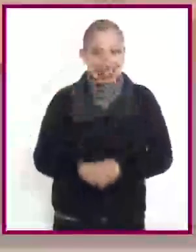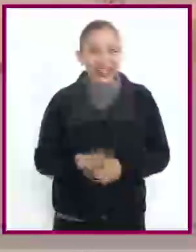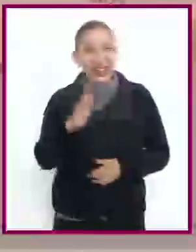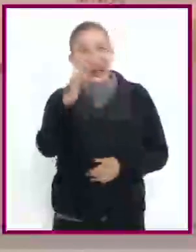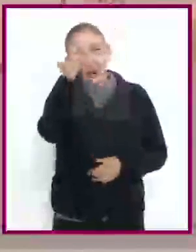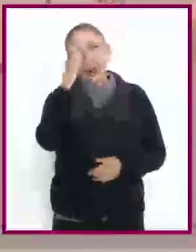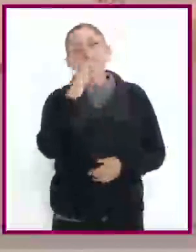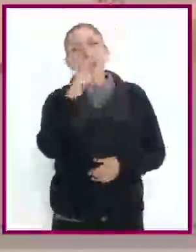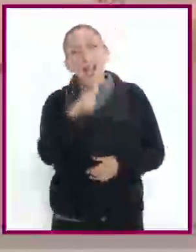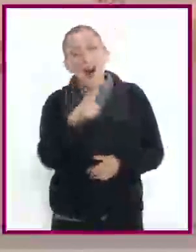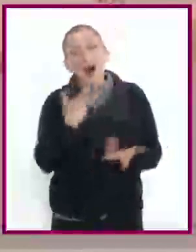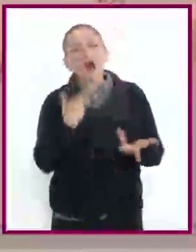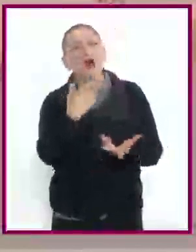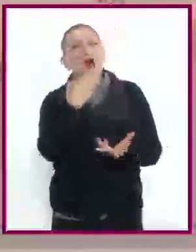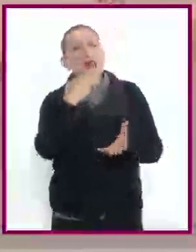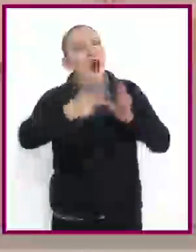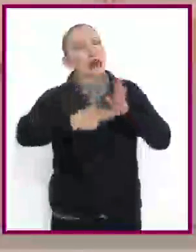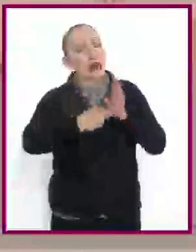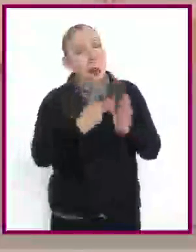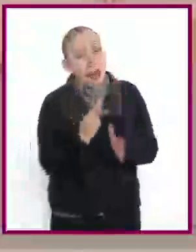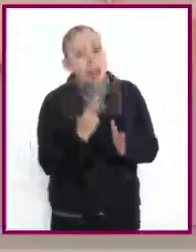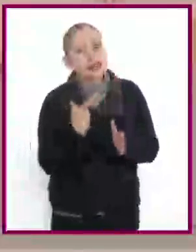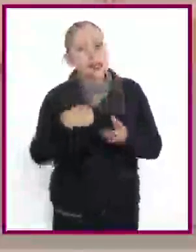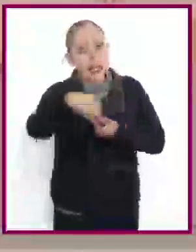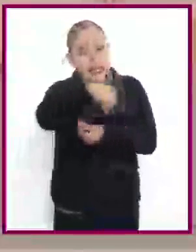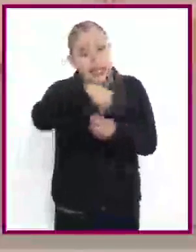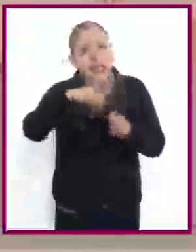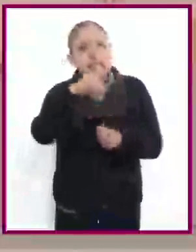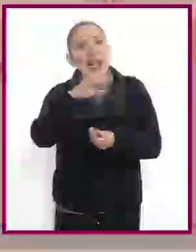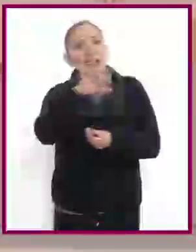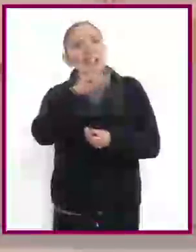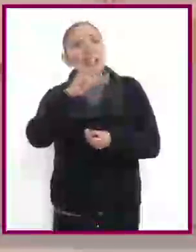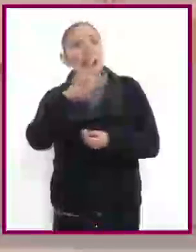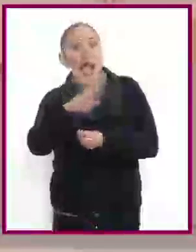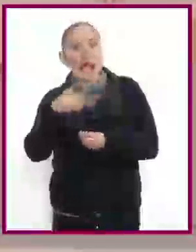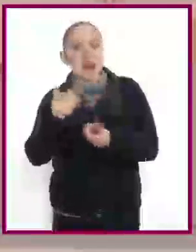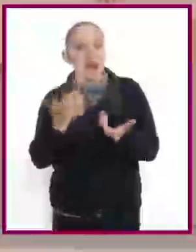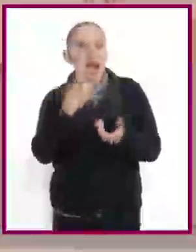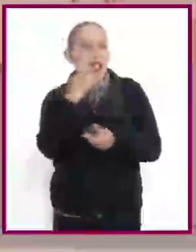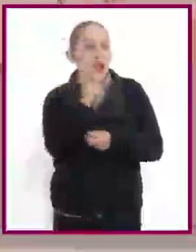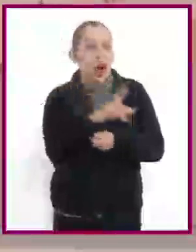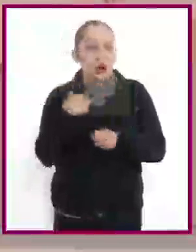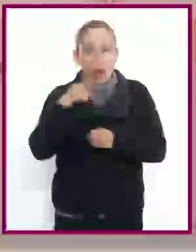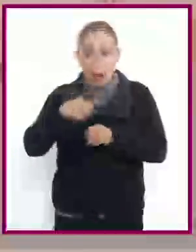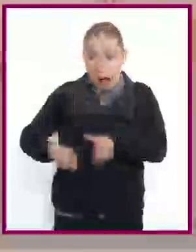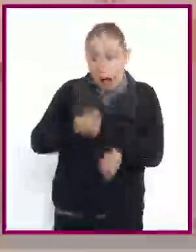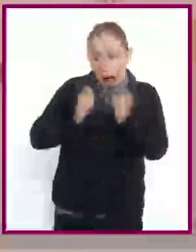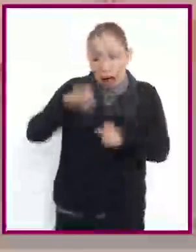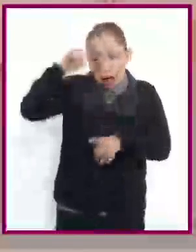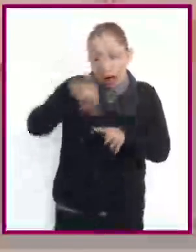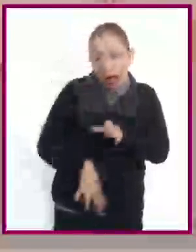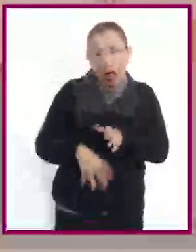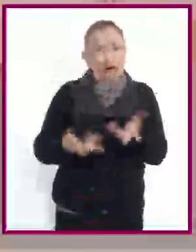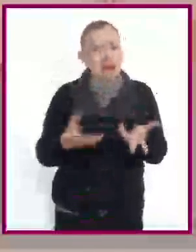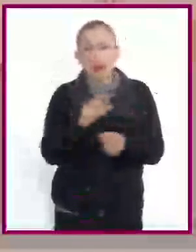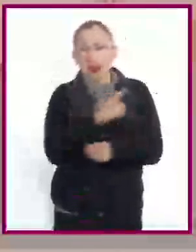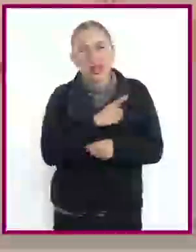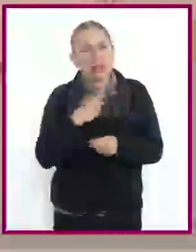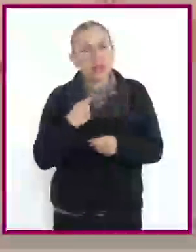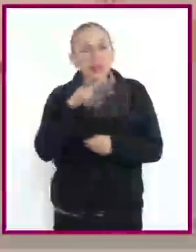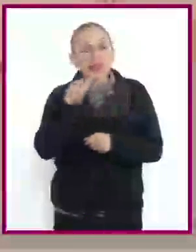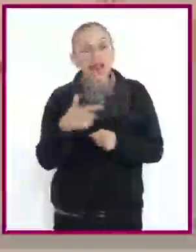materiales. Para eso necesitamos que empresas, gobiernos y población produzcan y consuman responsablemente. Como